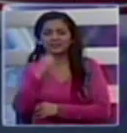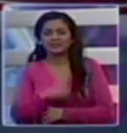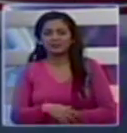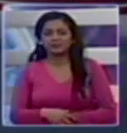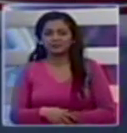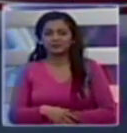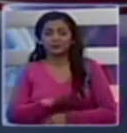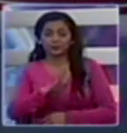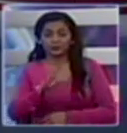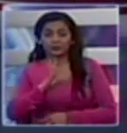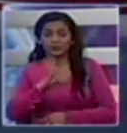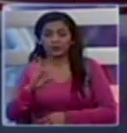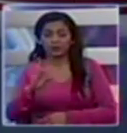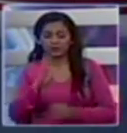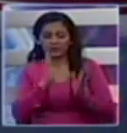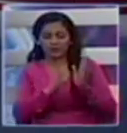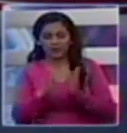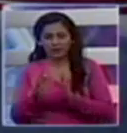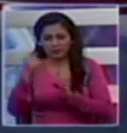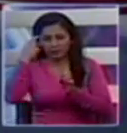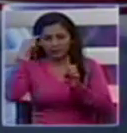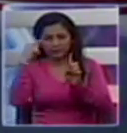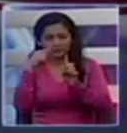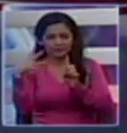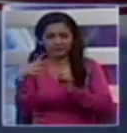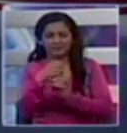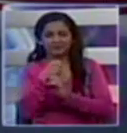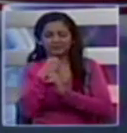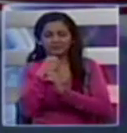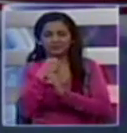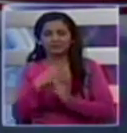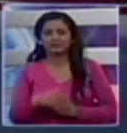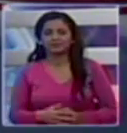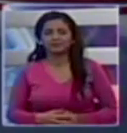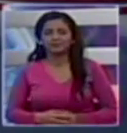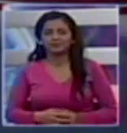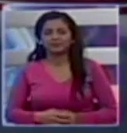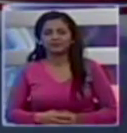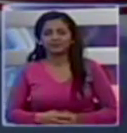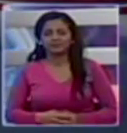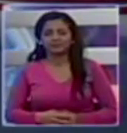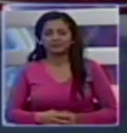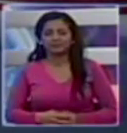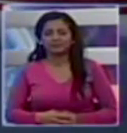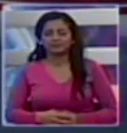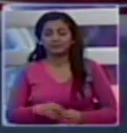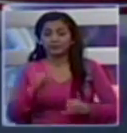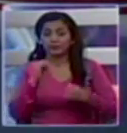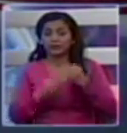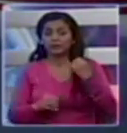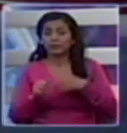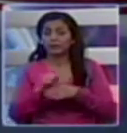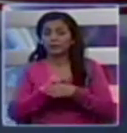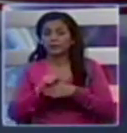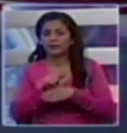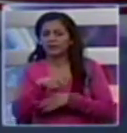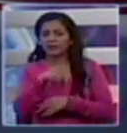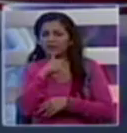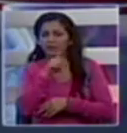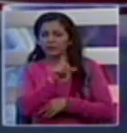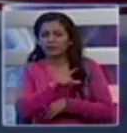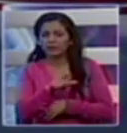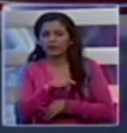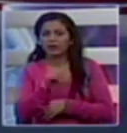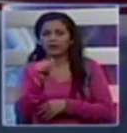amarillo espera conseguir sus objetivos. La principal novedad durante la última práctica del plantel torero fue la presencia del jugador ecuatoriano Abel Cajete,